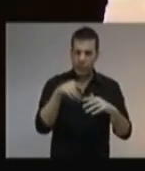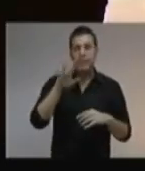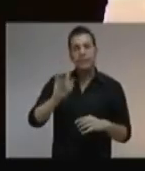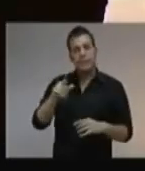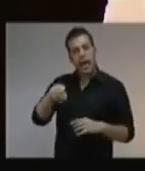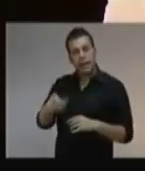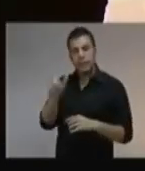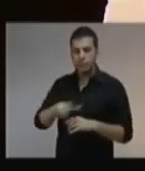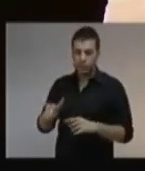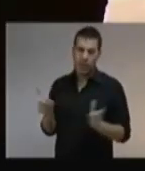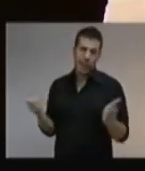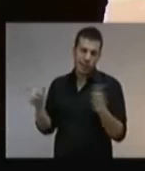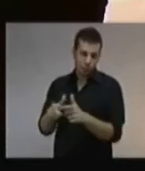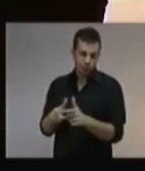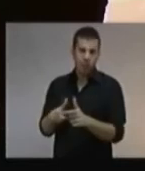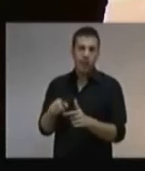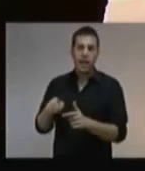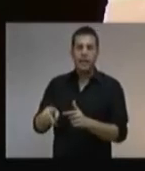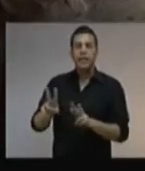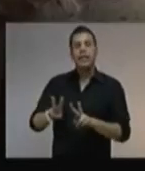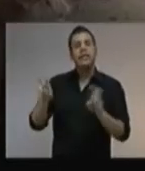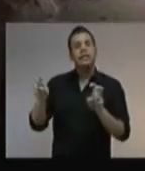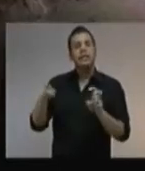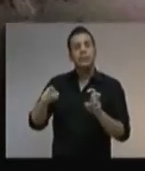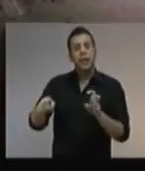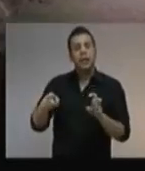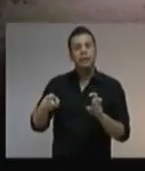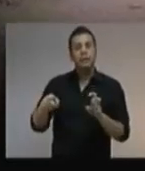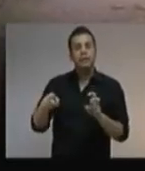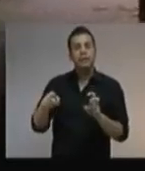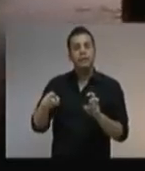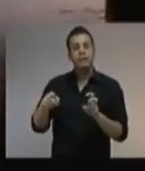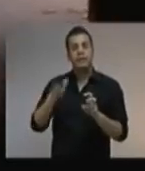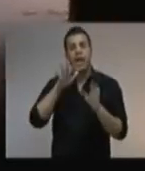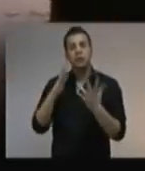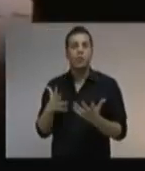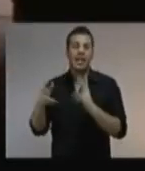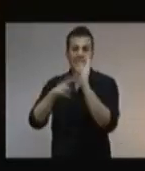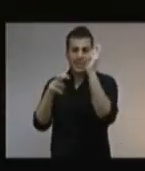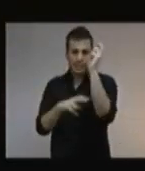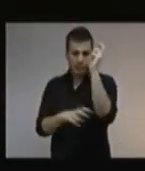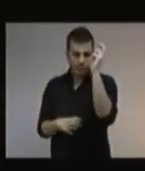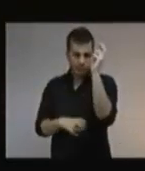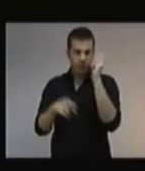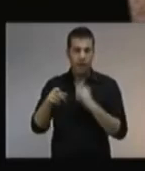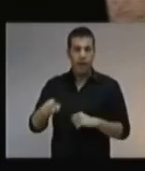era el Sabor o Sapor, lugar de reunión de lo que es todo el complejo del